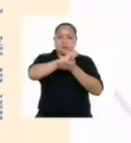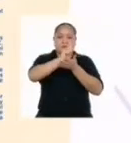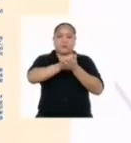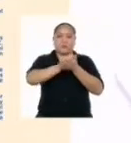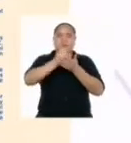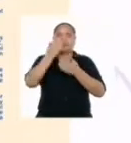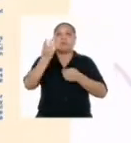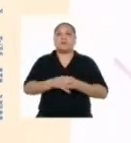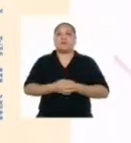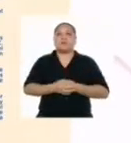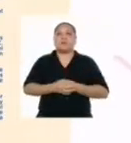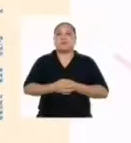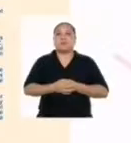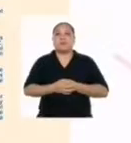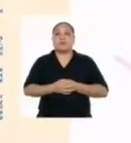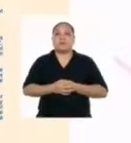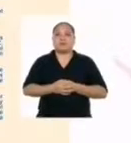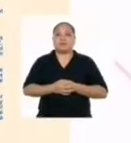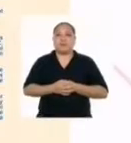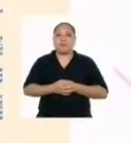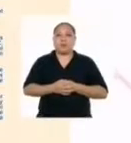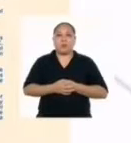escribirla.